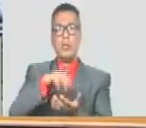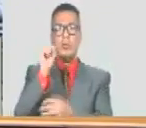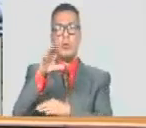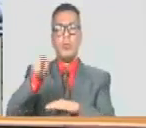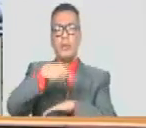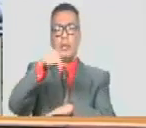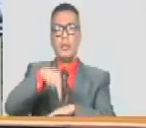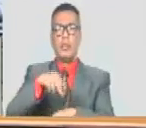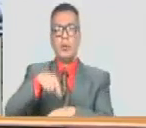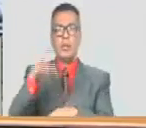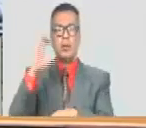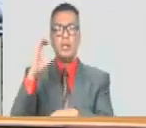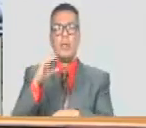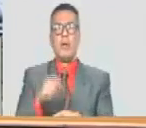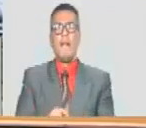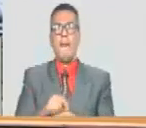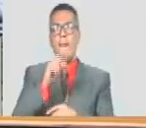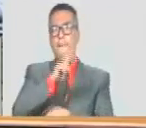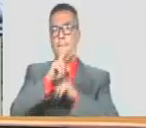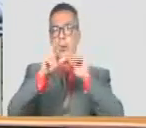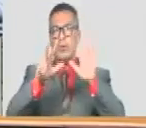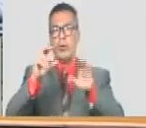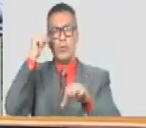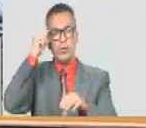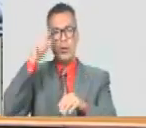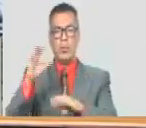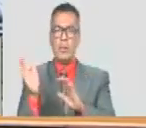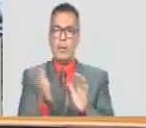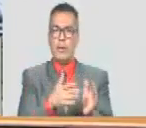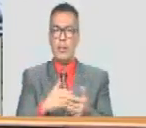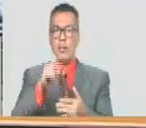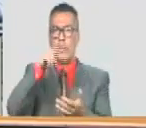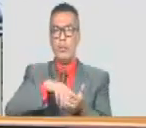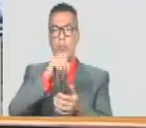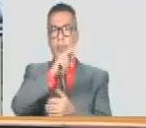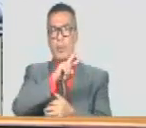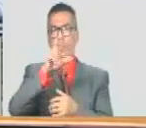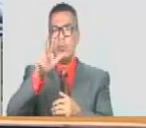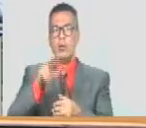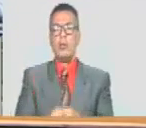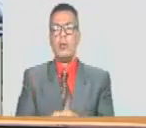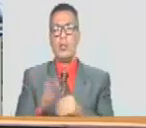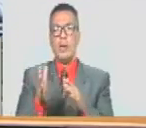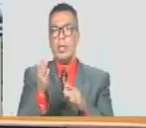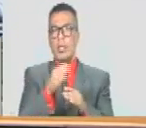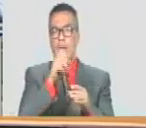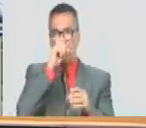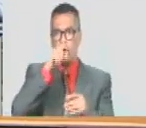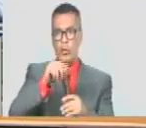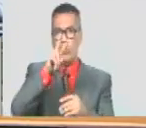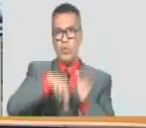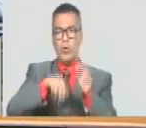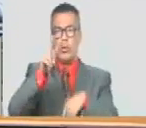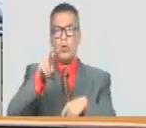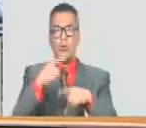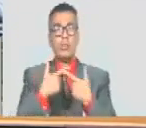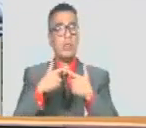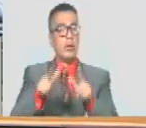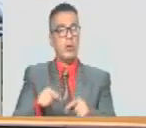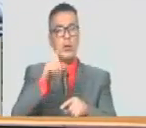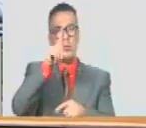Asamblea Nacional en Caracas, a los 28 días del mes de marzo de 2023, año 212 de la Independencia